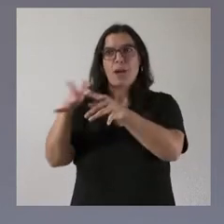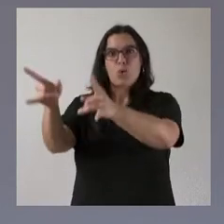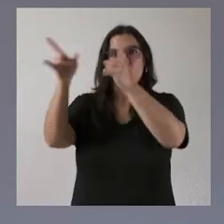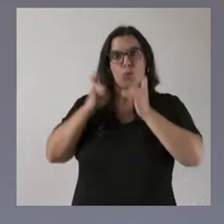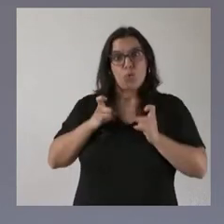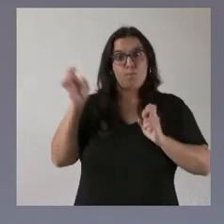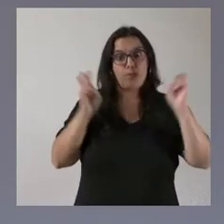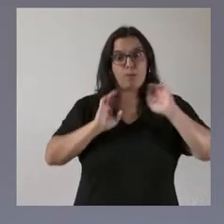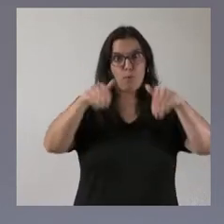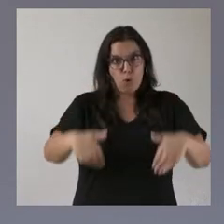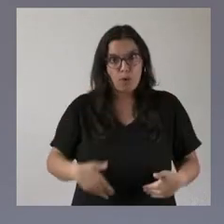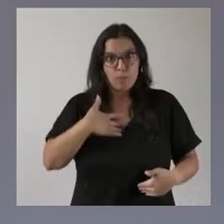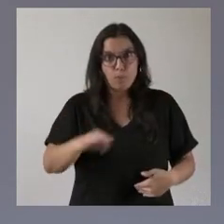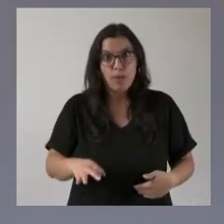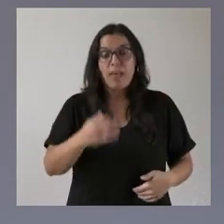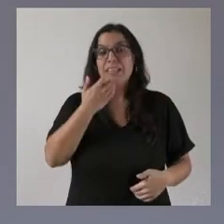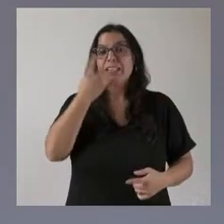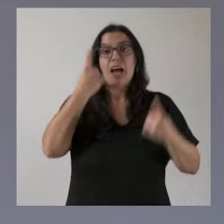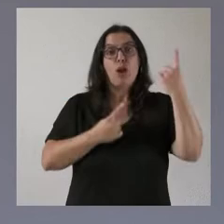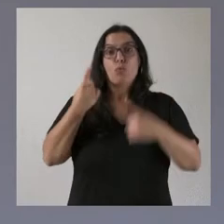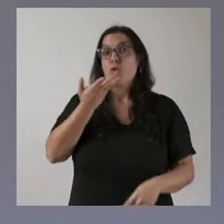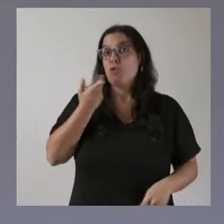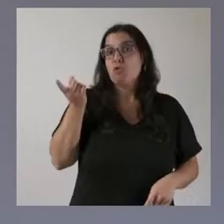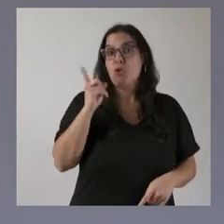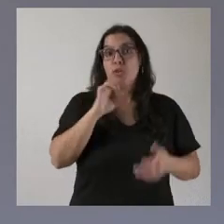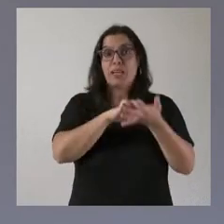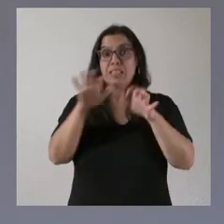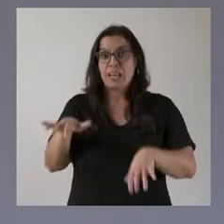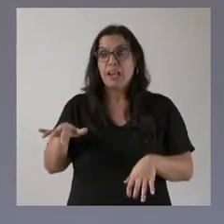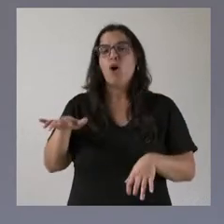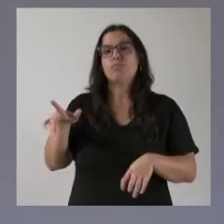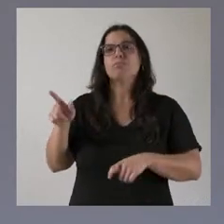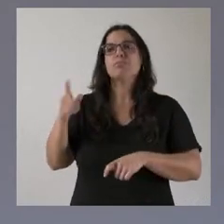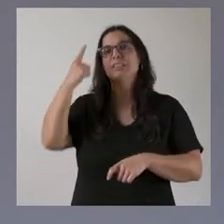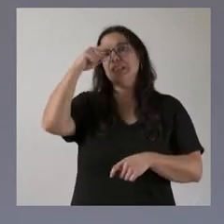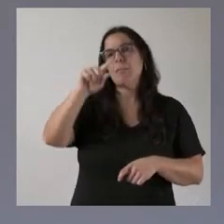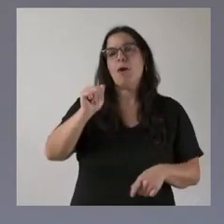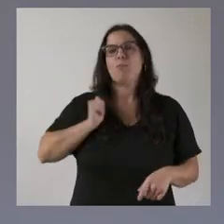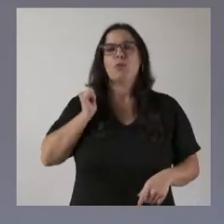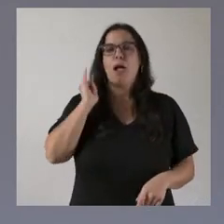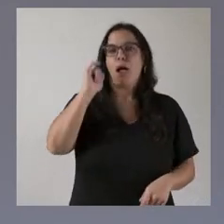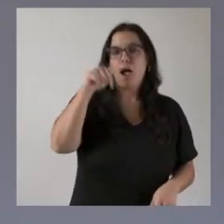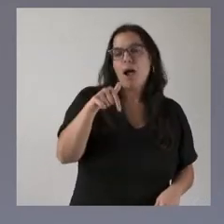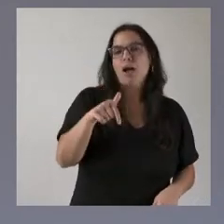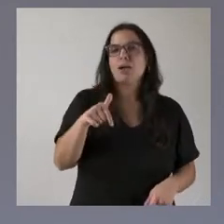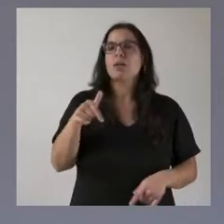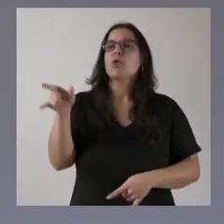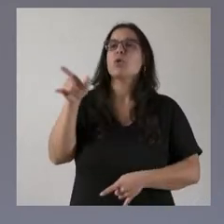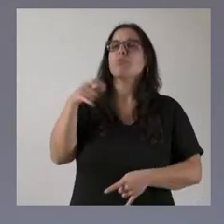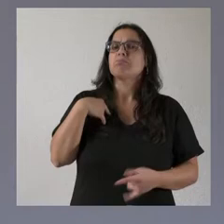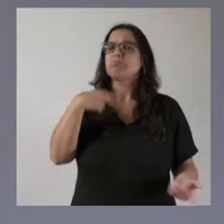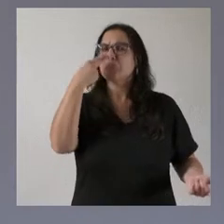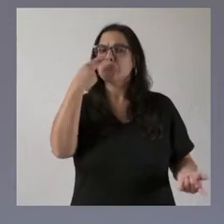y que los que no conocen Castilla y león sea una tierra de oportunidades sea una tierra lo suficientemente atractiva